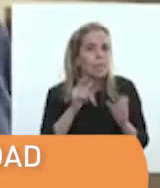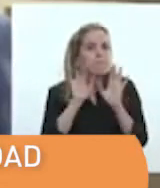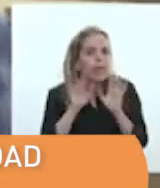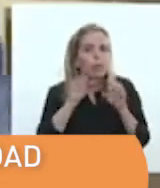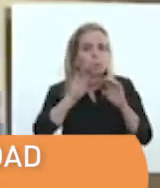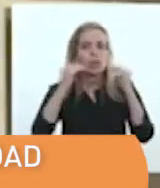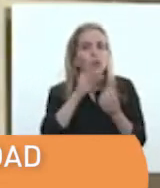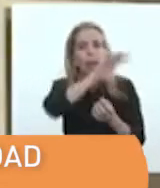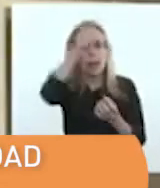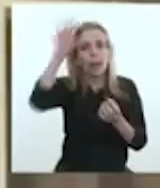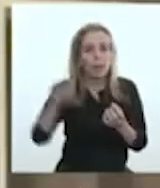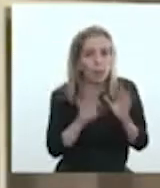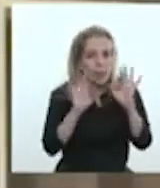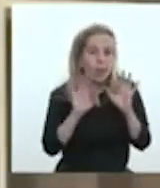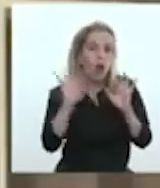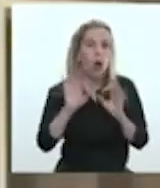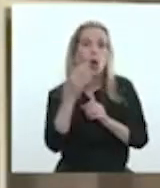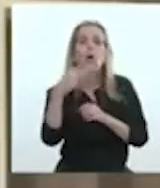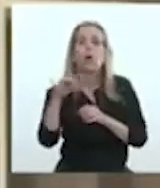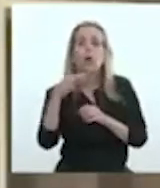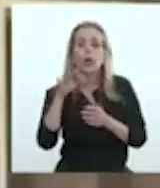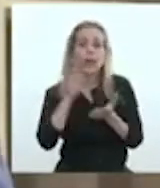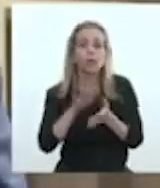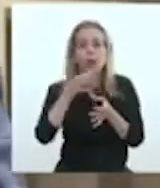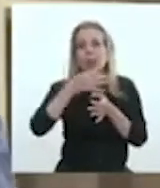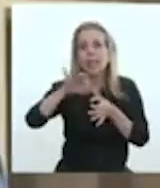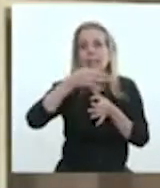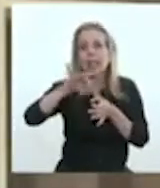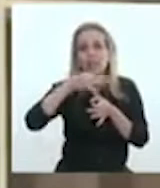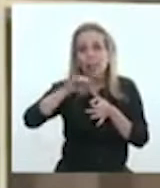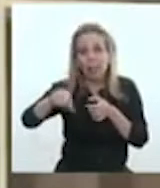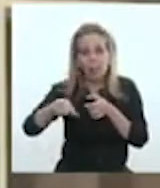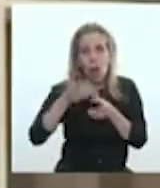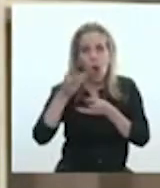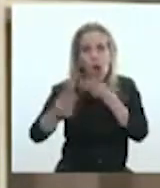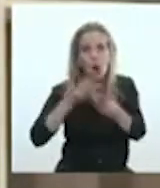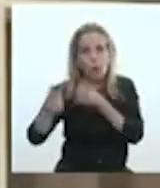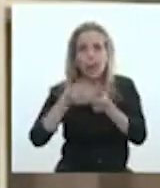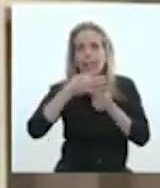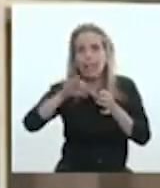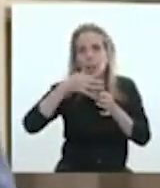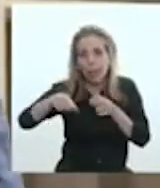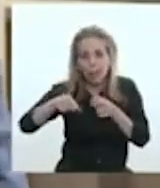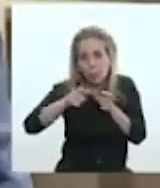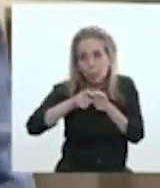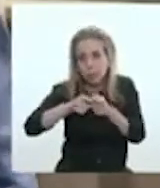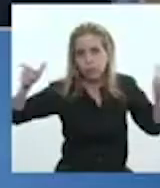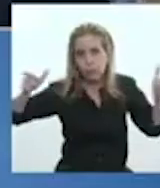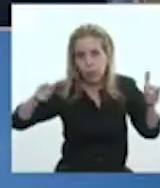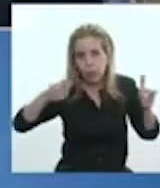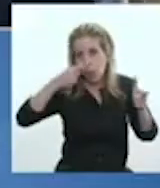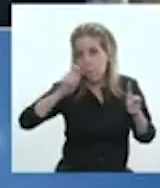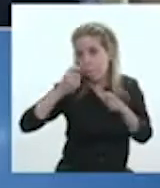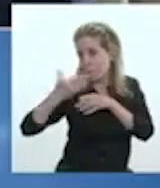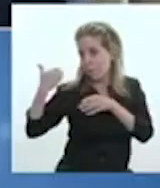no sé si será la única en la argentina donde el despacho de cemento se ha incrementado en este último mes se ha incrementado